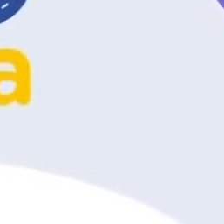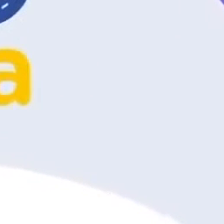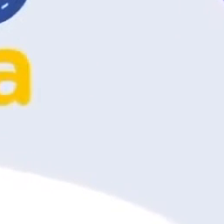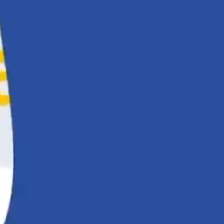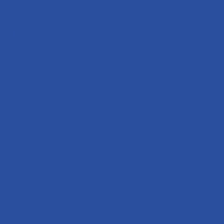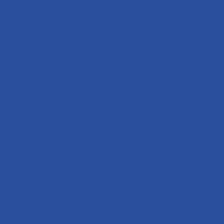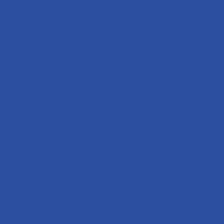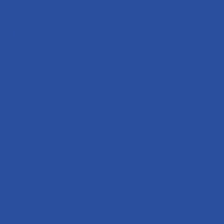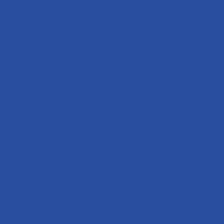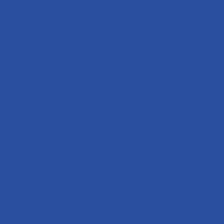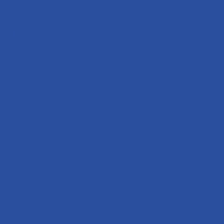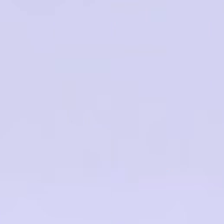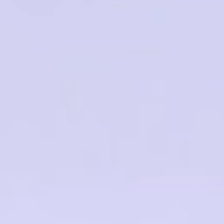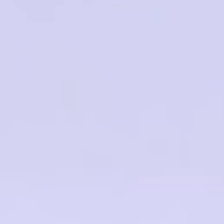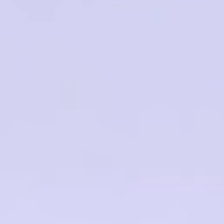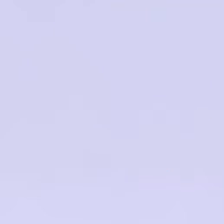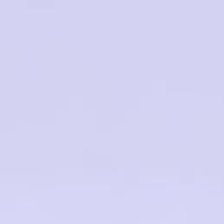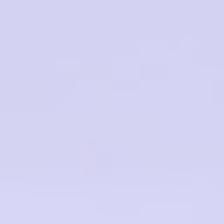casa.